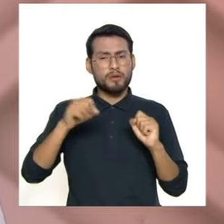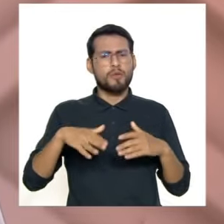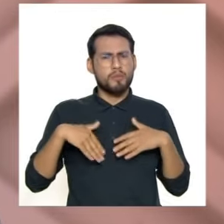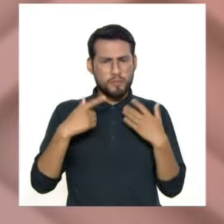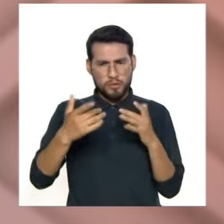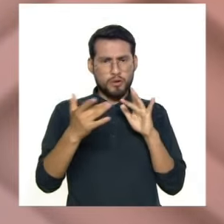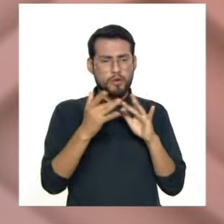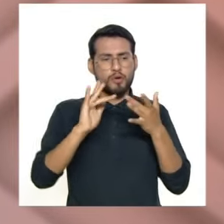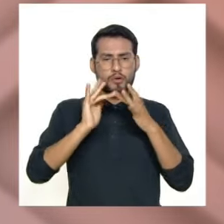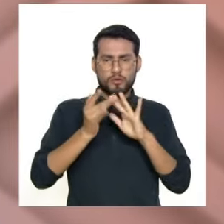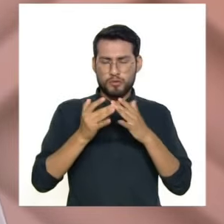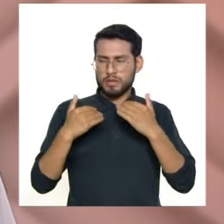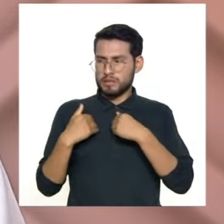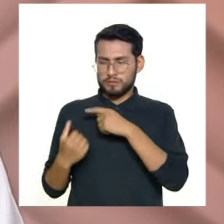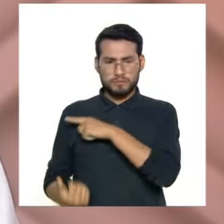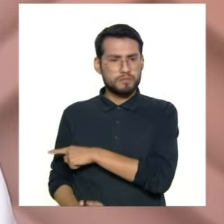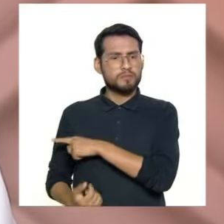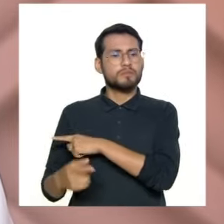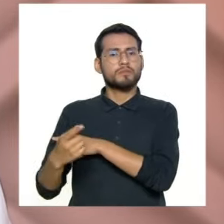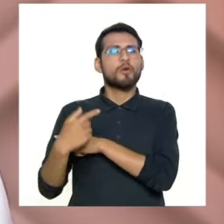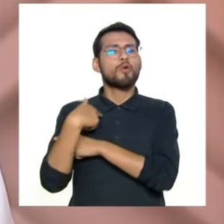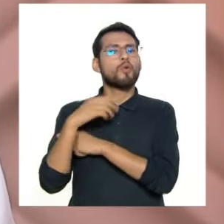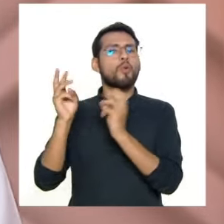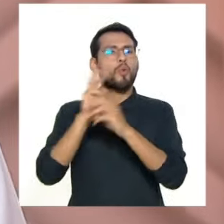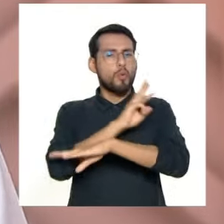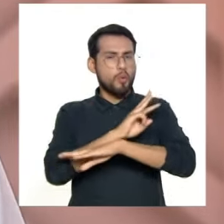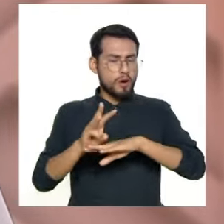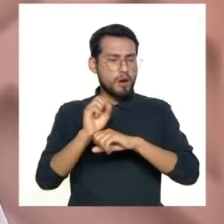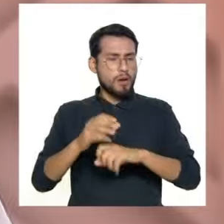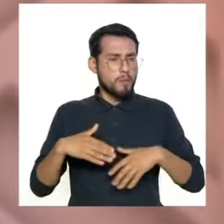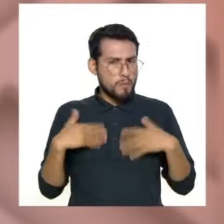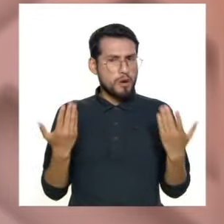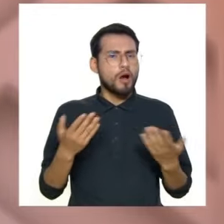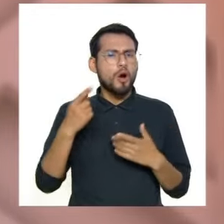contactar en nuestras redes sociales en nuestras páginas web